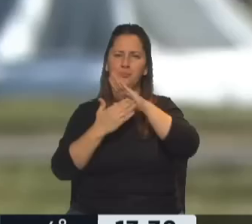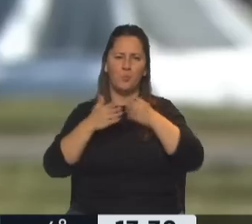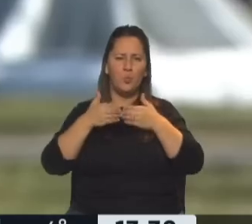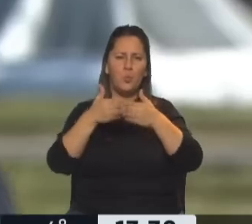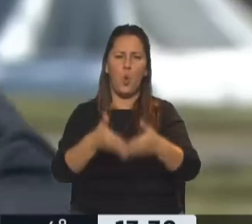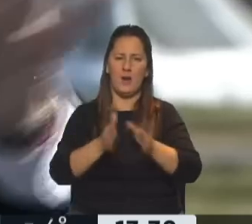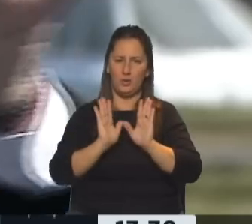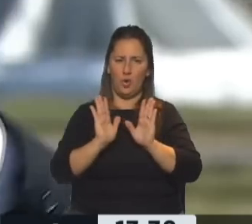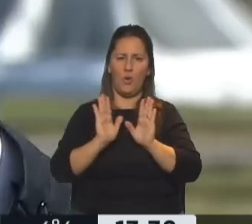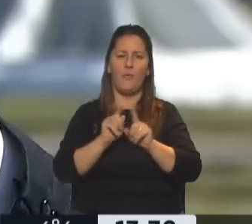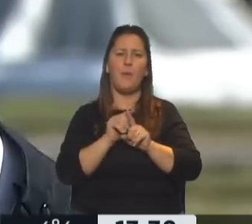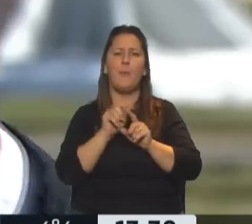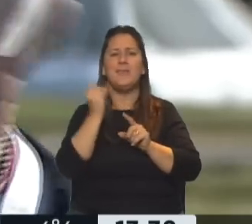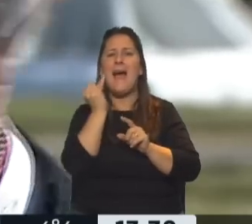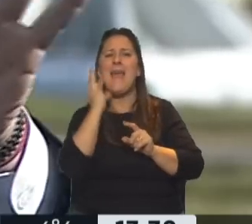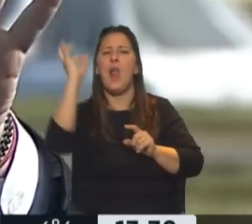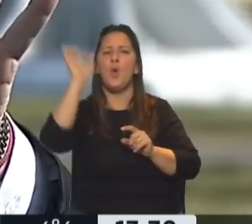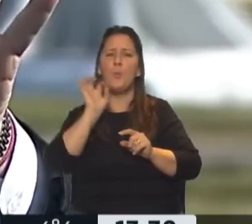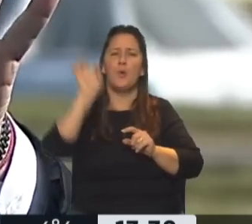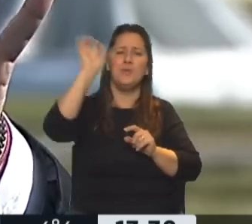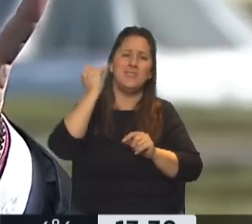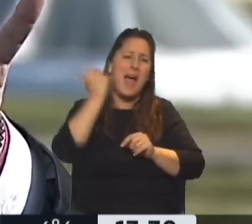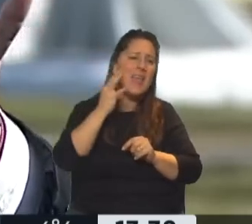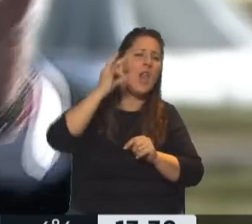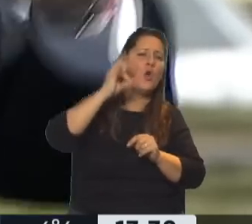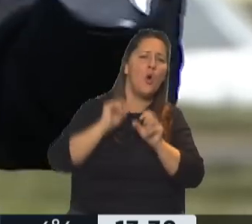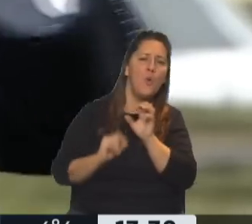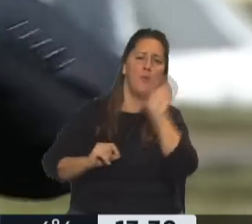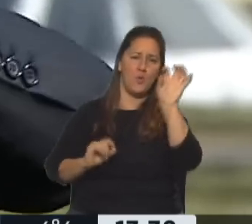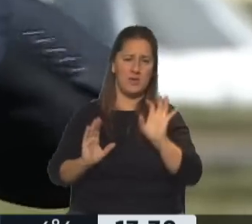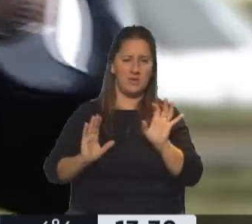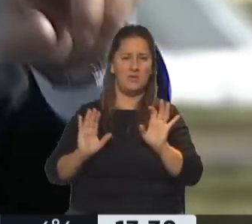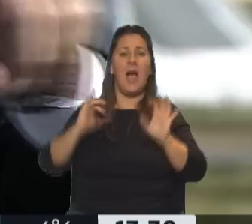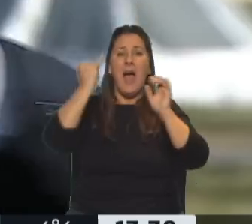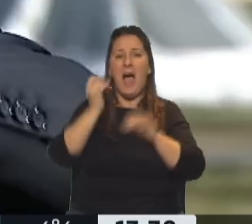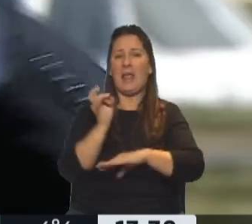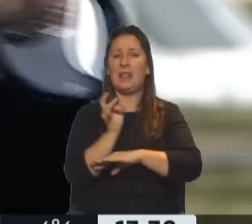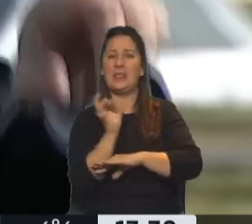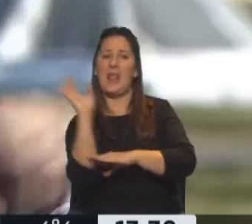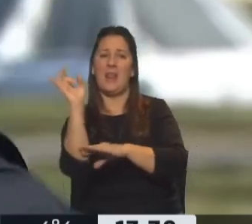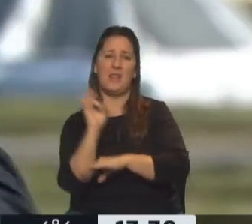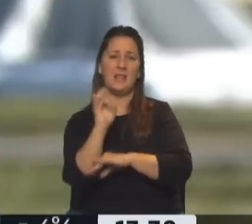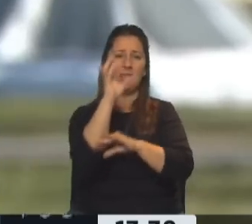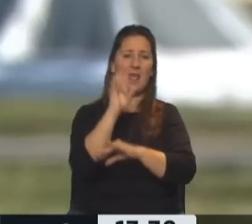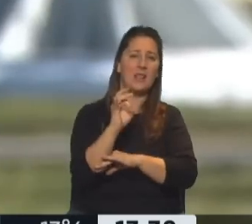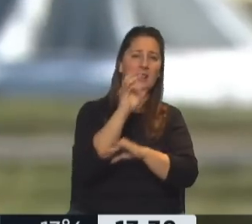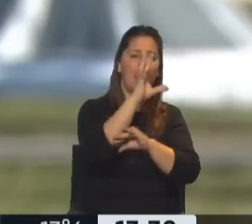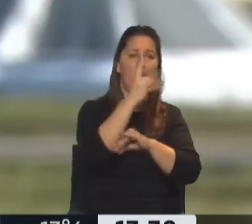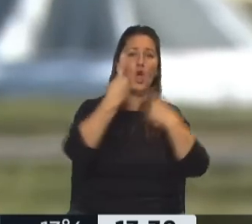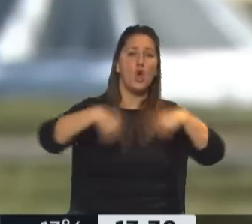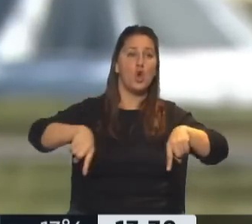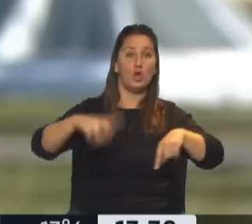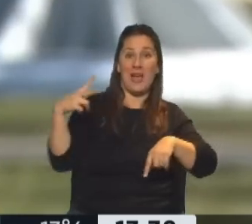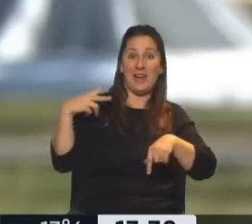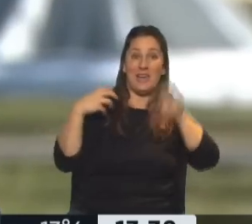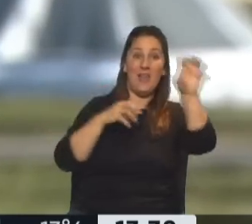y después un montón de patas desparramadas que lo único que hacían eran vías de tren que llevaban la riqueza del interior al puerto para que